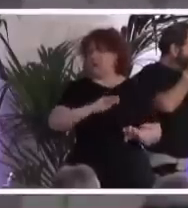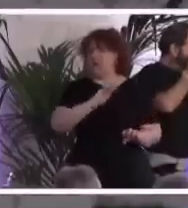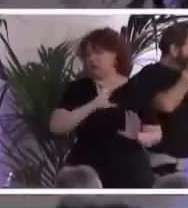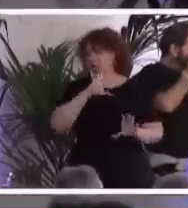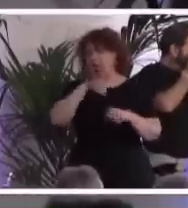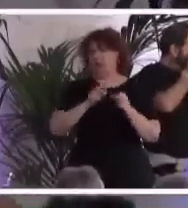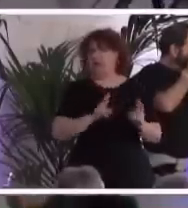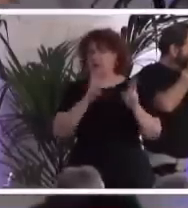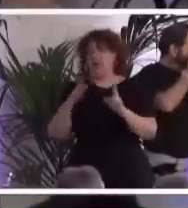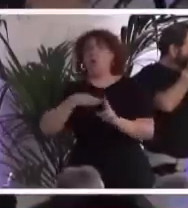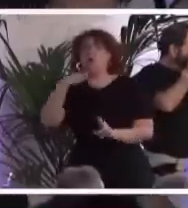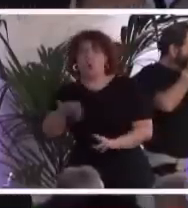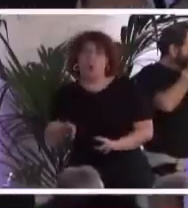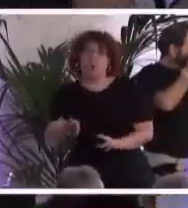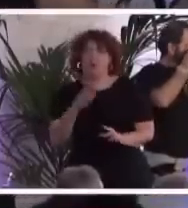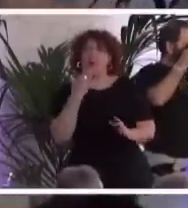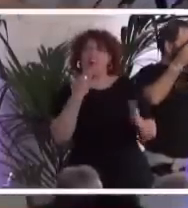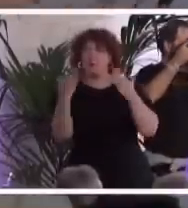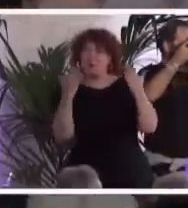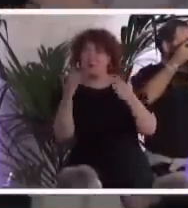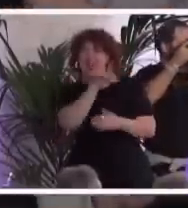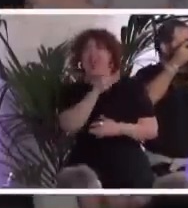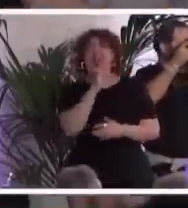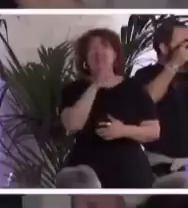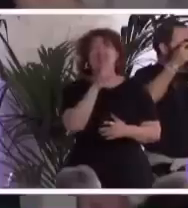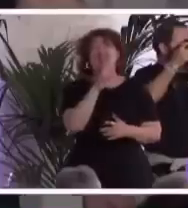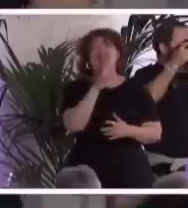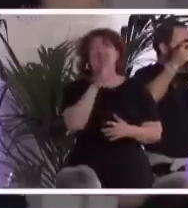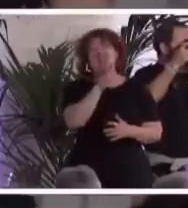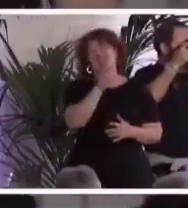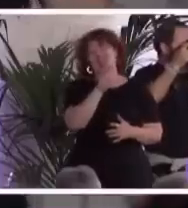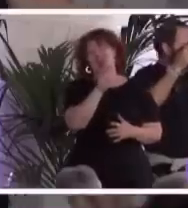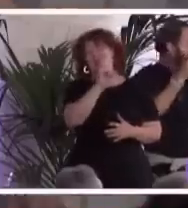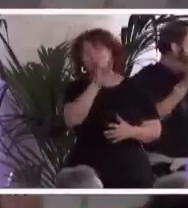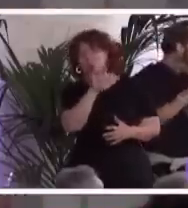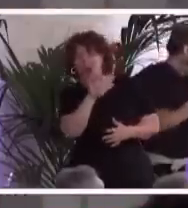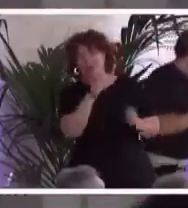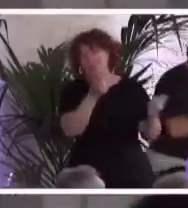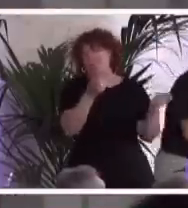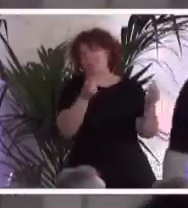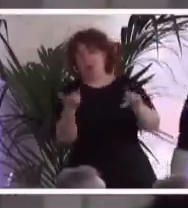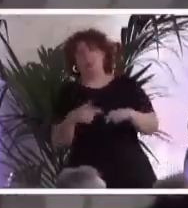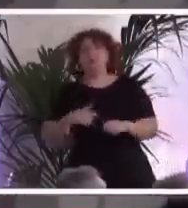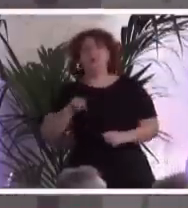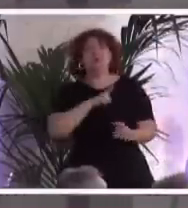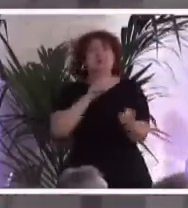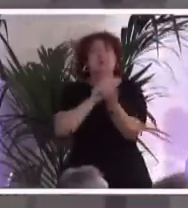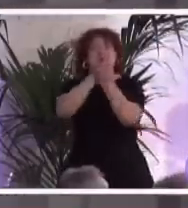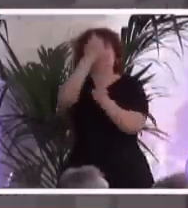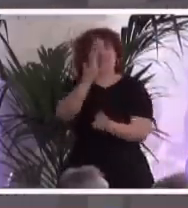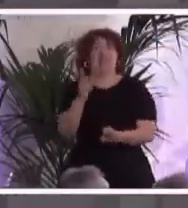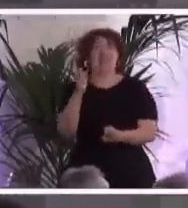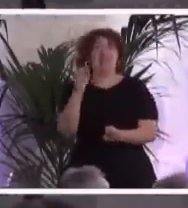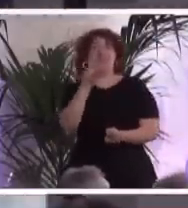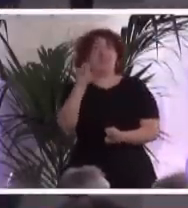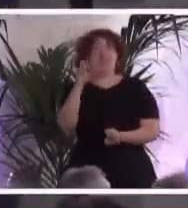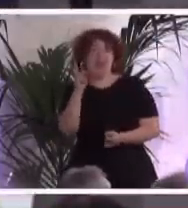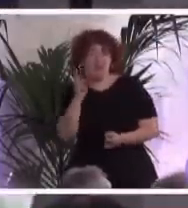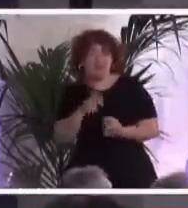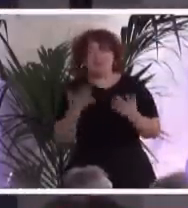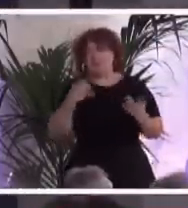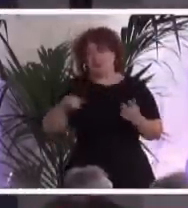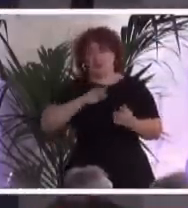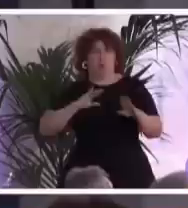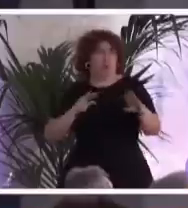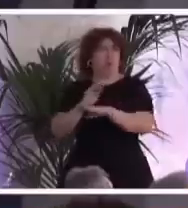o mejor que de guayes Entonces cuando me sentara con David Simon le diría mira como producimos nosotros